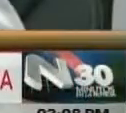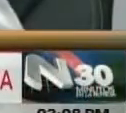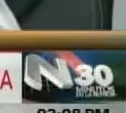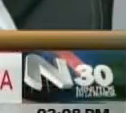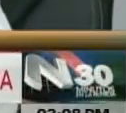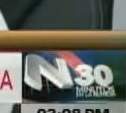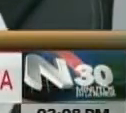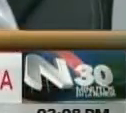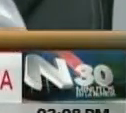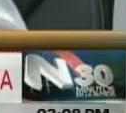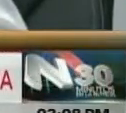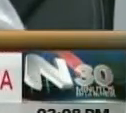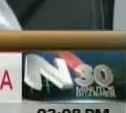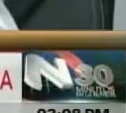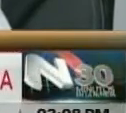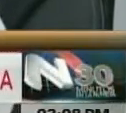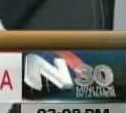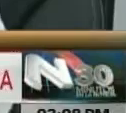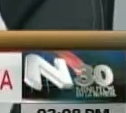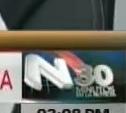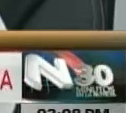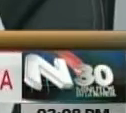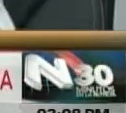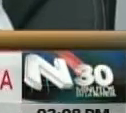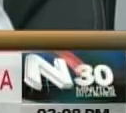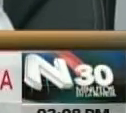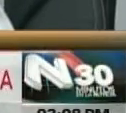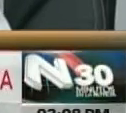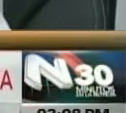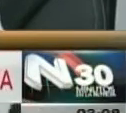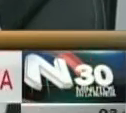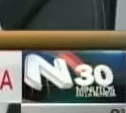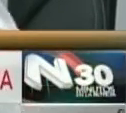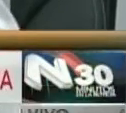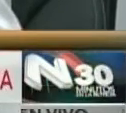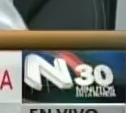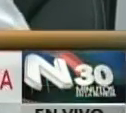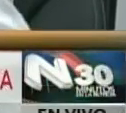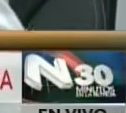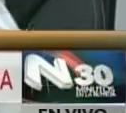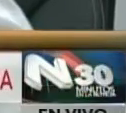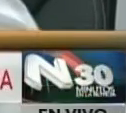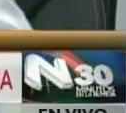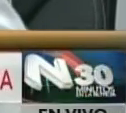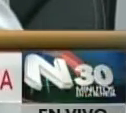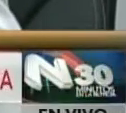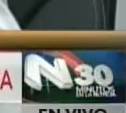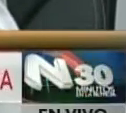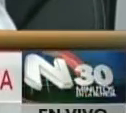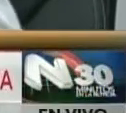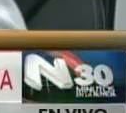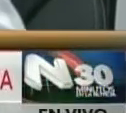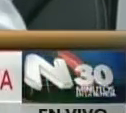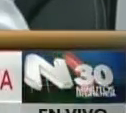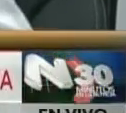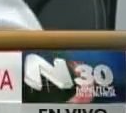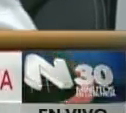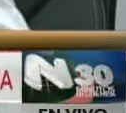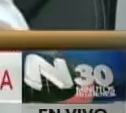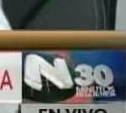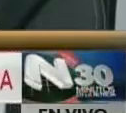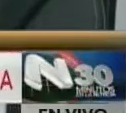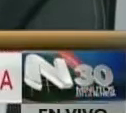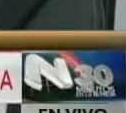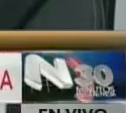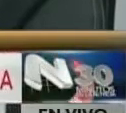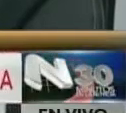hay colombianos que aspiran a que esto ocurra muy rápidamente. El presidente hace poco manifestó un deseo,